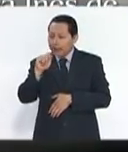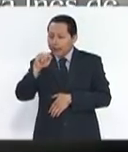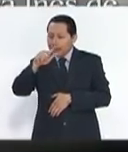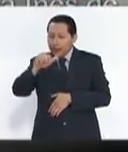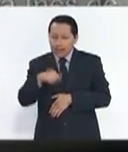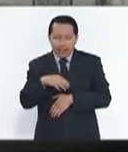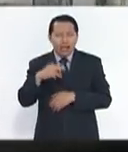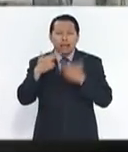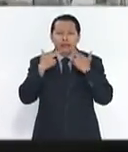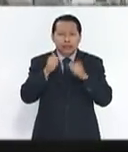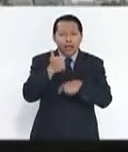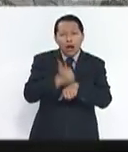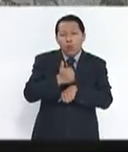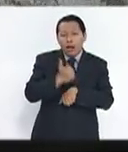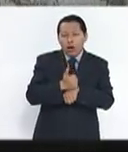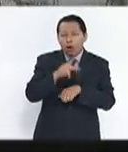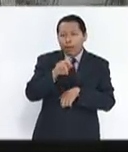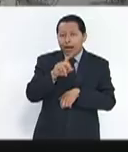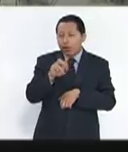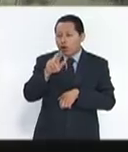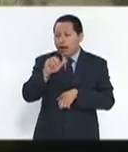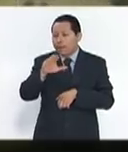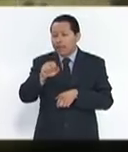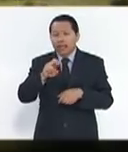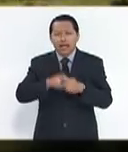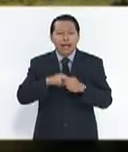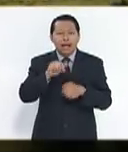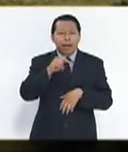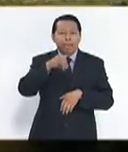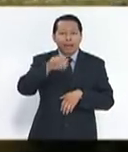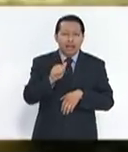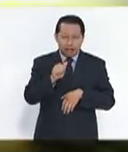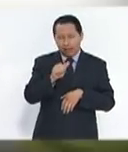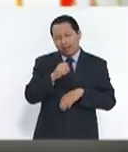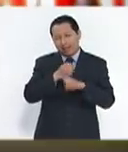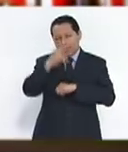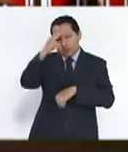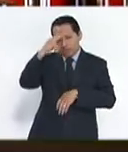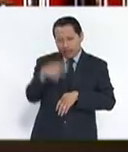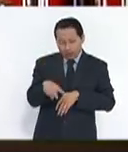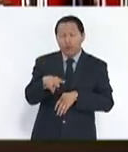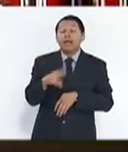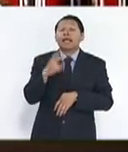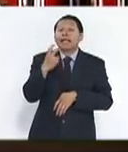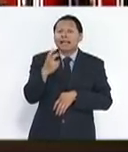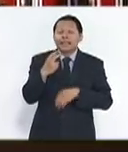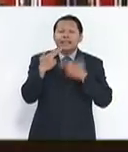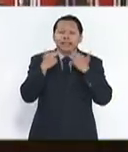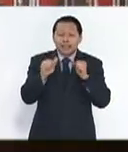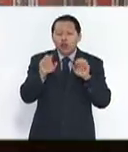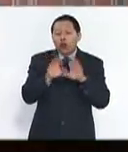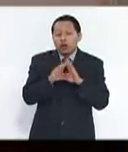la hacienda de su abuelo Pedro Ramírez en Amecameca, en el actual Estado de México. La